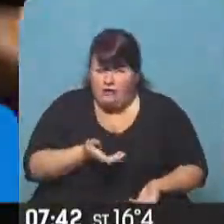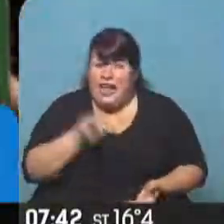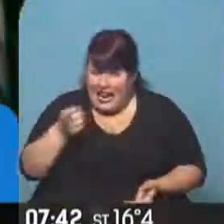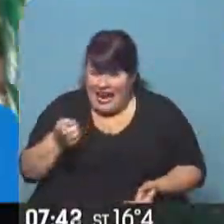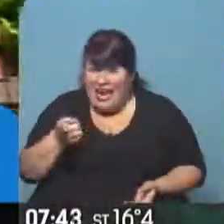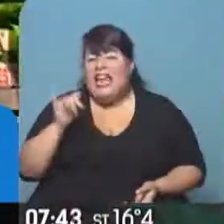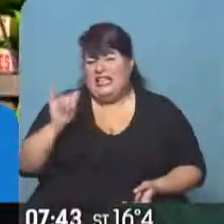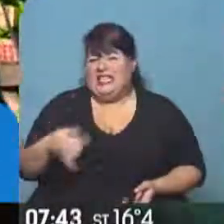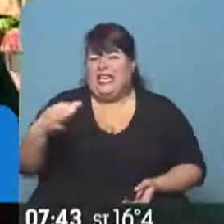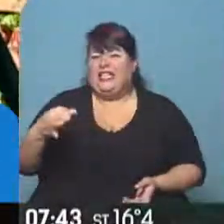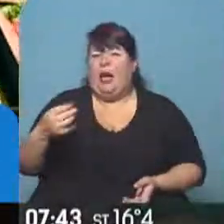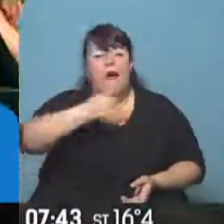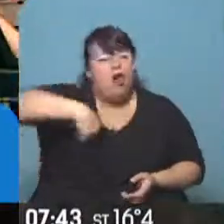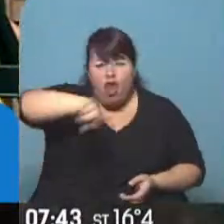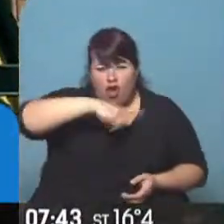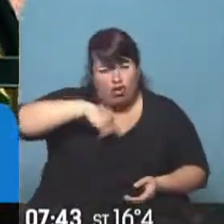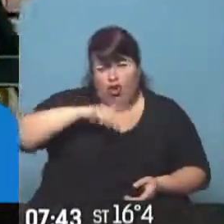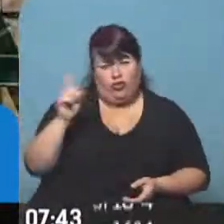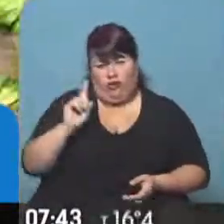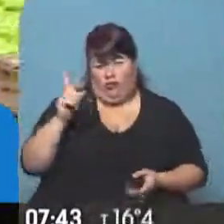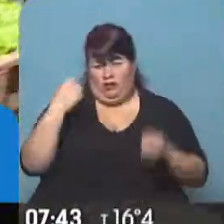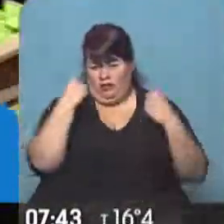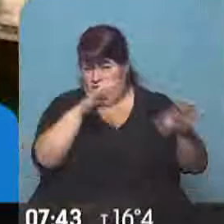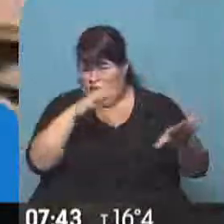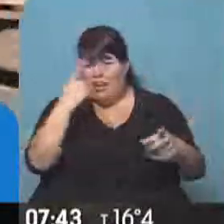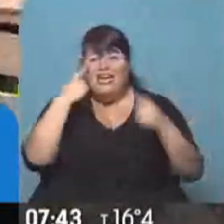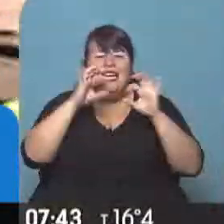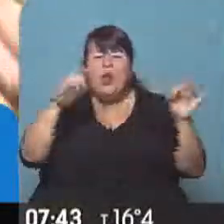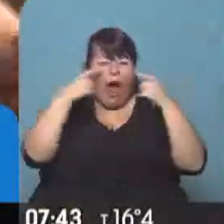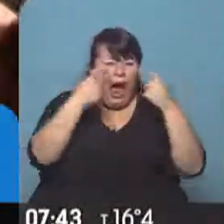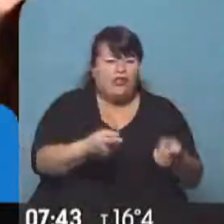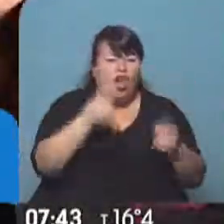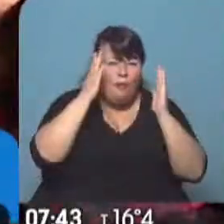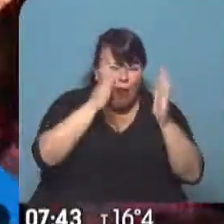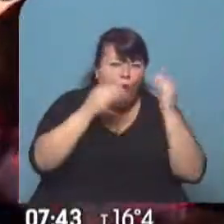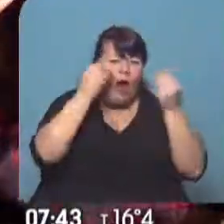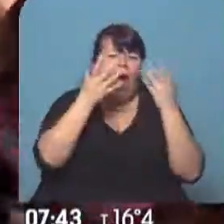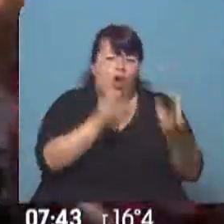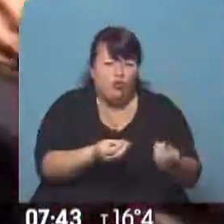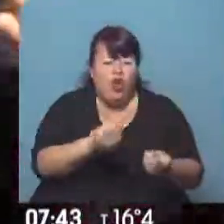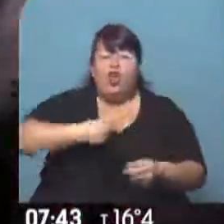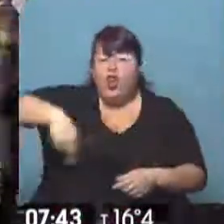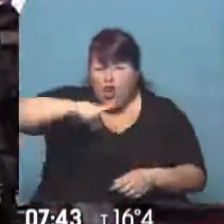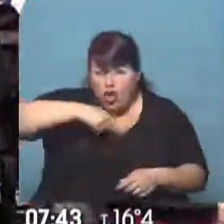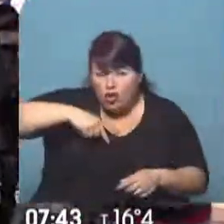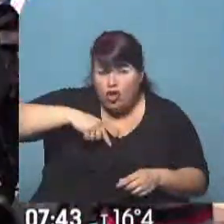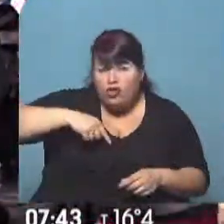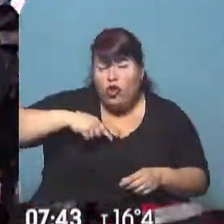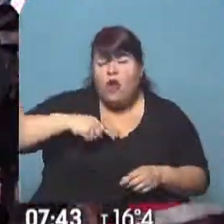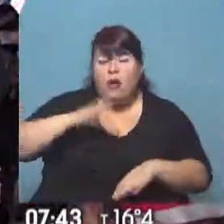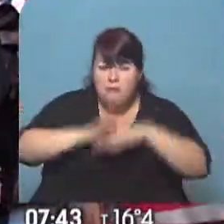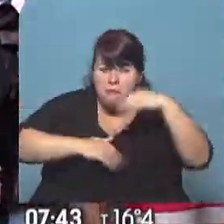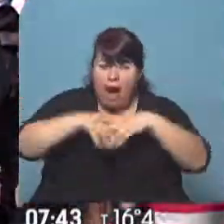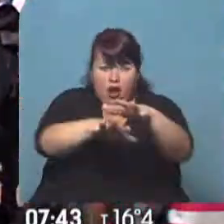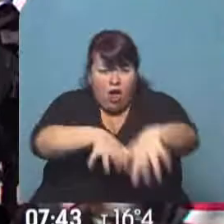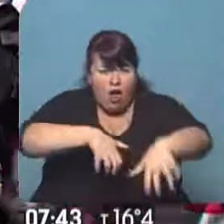Eso, ese campo está bien, pero nosotros estamos totalmente en el olvido, nadie se ocupa para decir, y somos las manos que